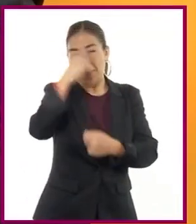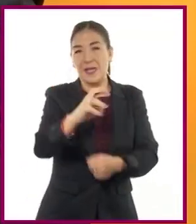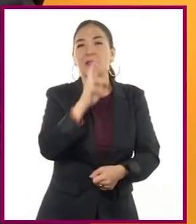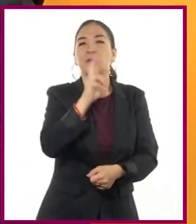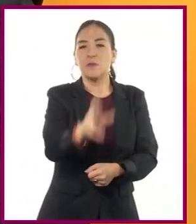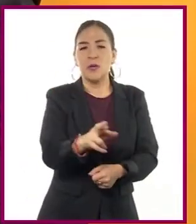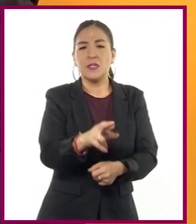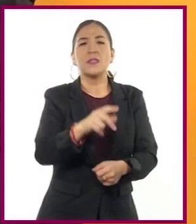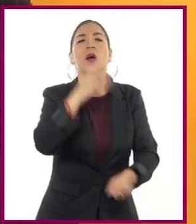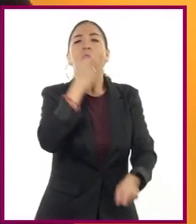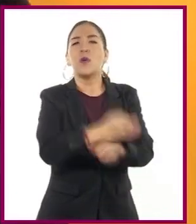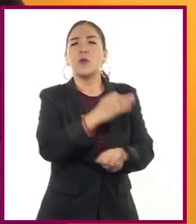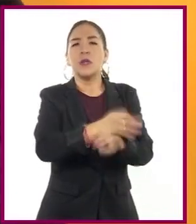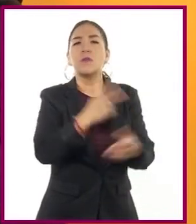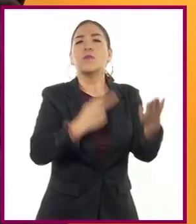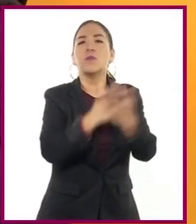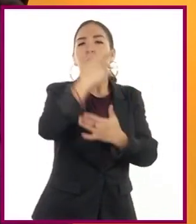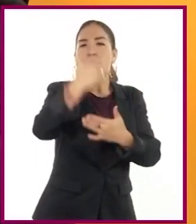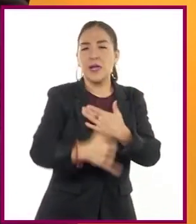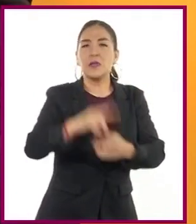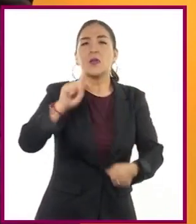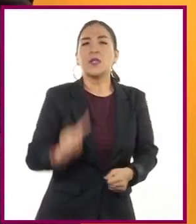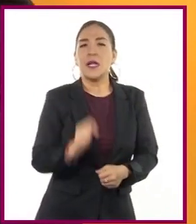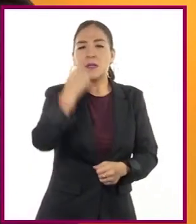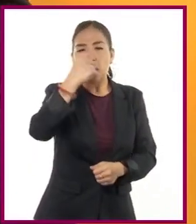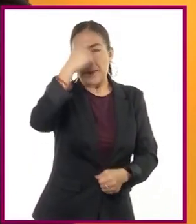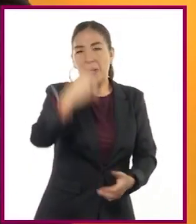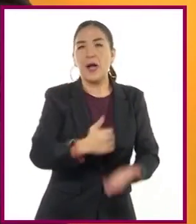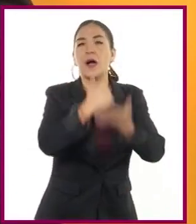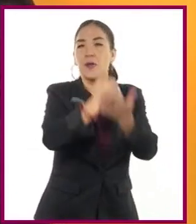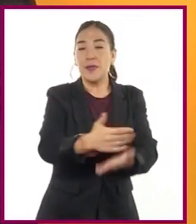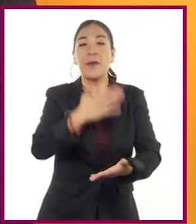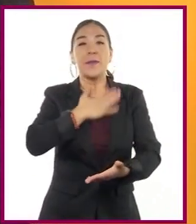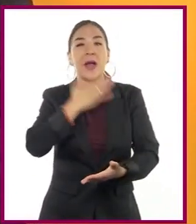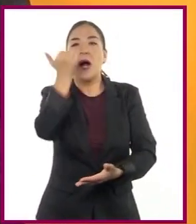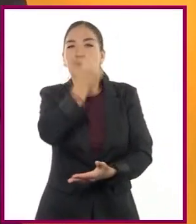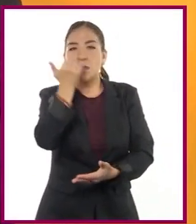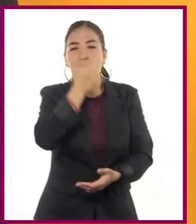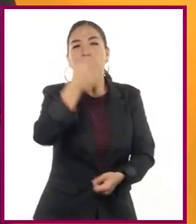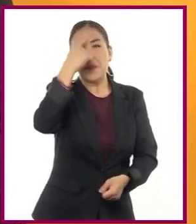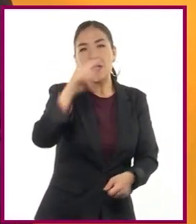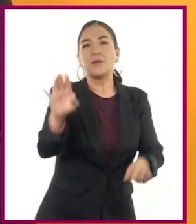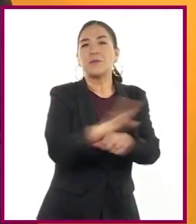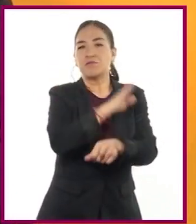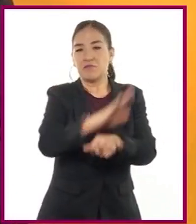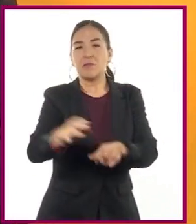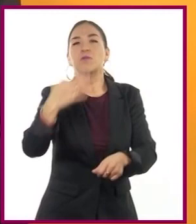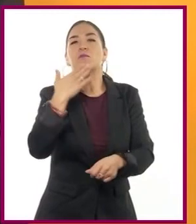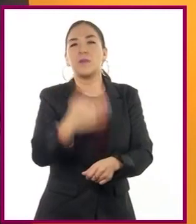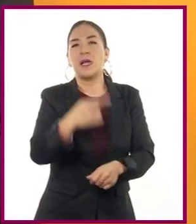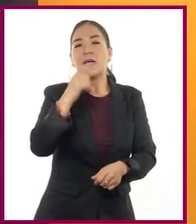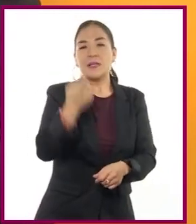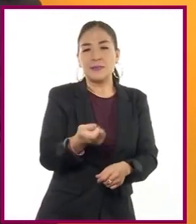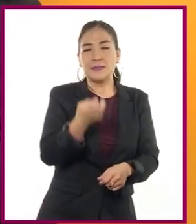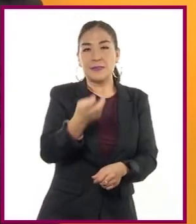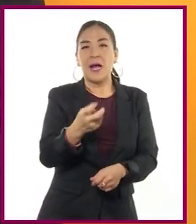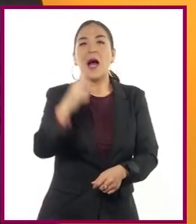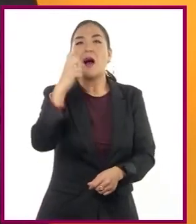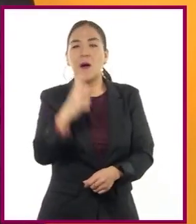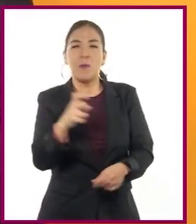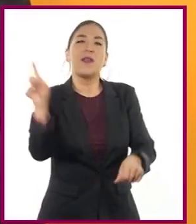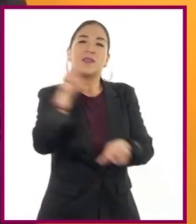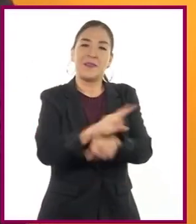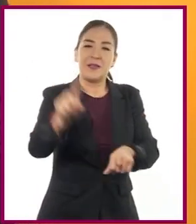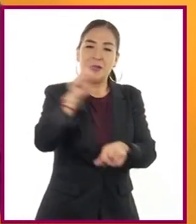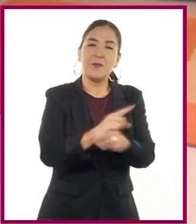Podremos desarrollar un proyecto tecnológico que ayude a mi alumna a satisfacer su necesidad de contar con agua